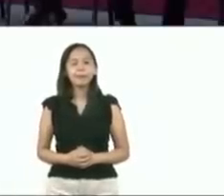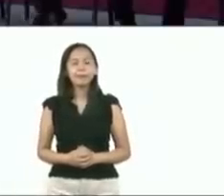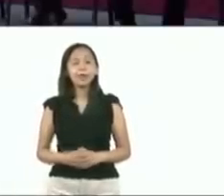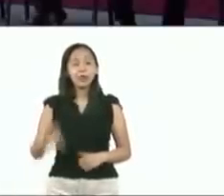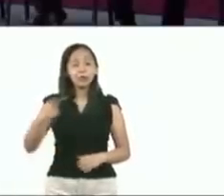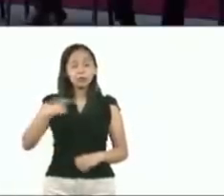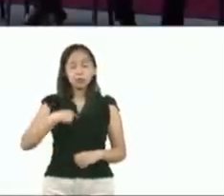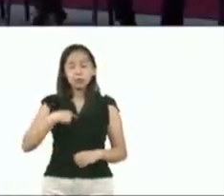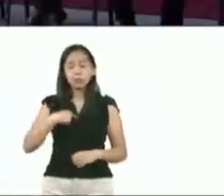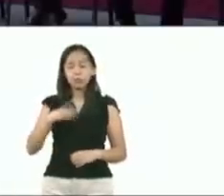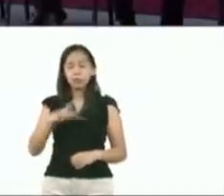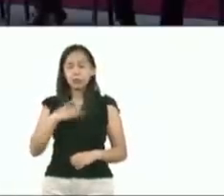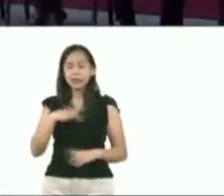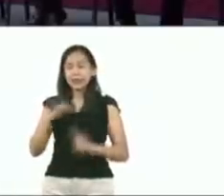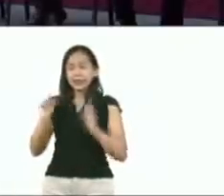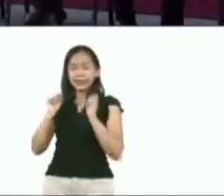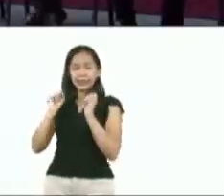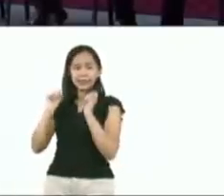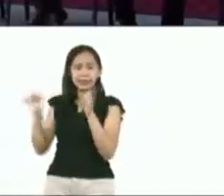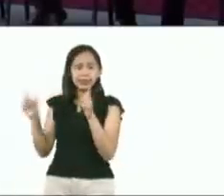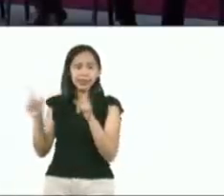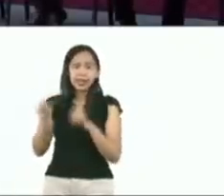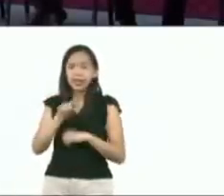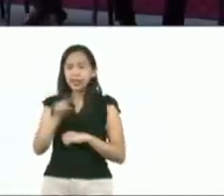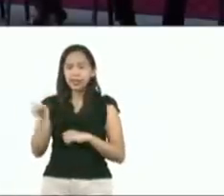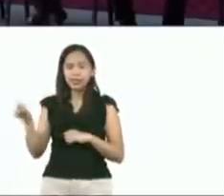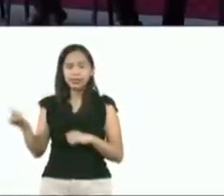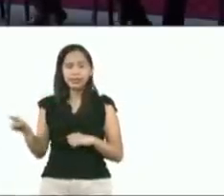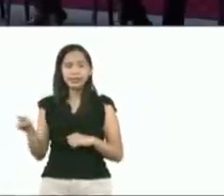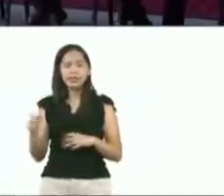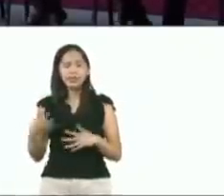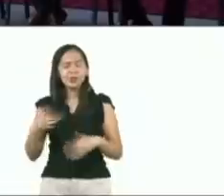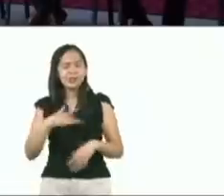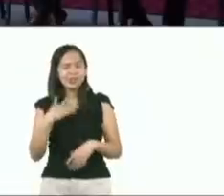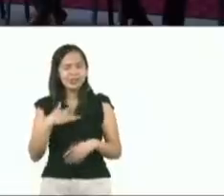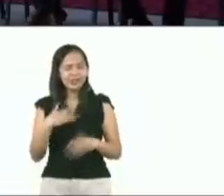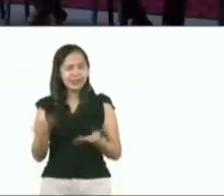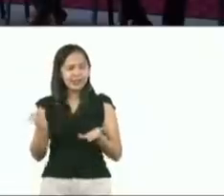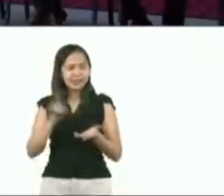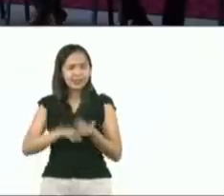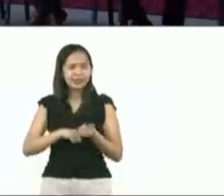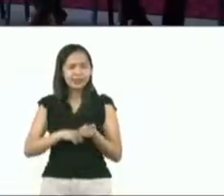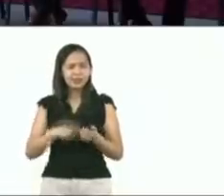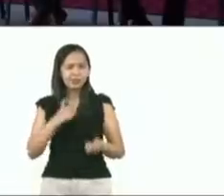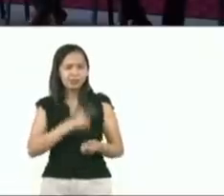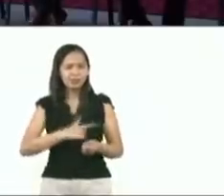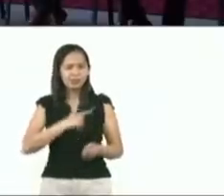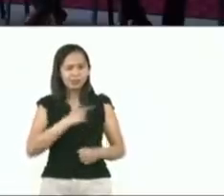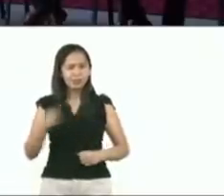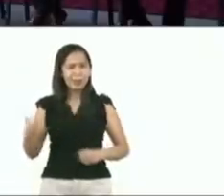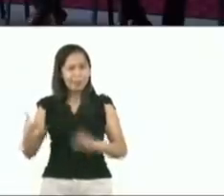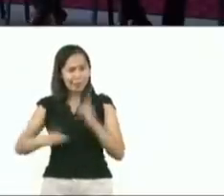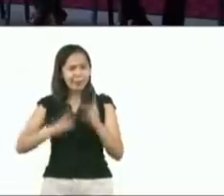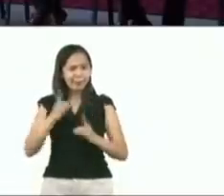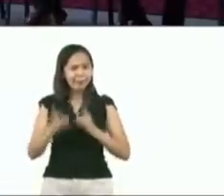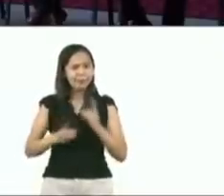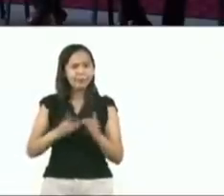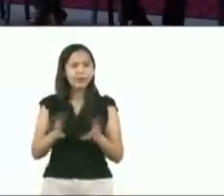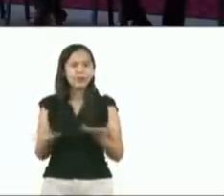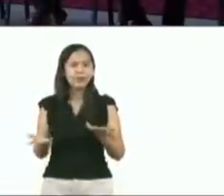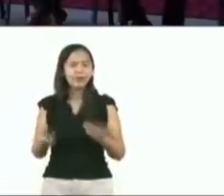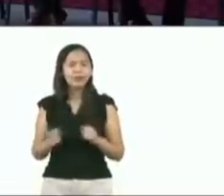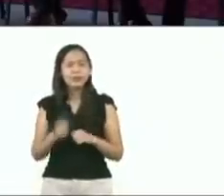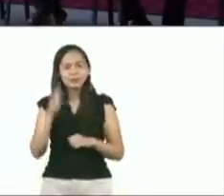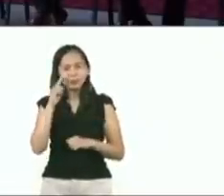Yo admiro a todo aquel que tiene esa pasión por el deporte, al Bondojo, que todos los días nos